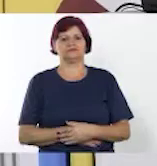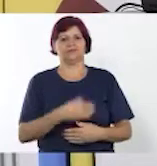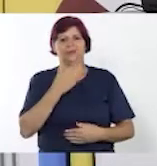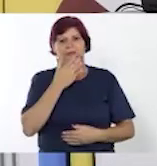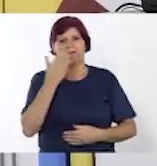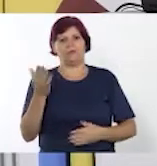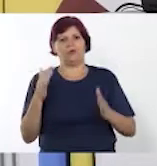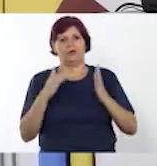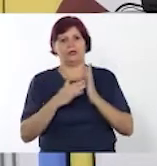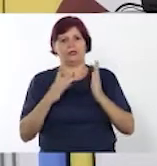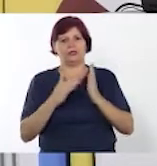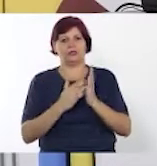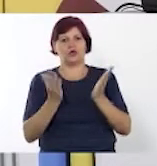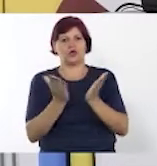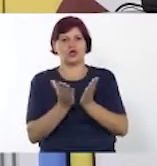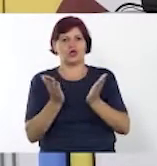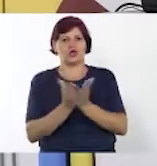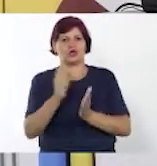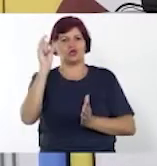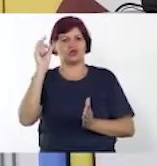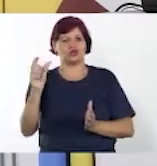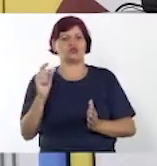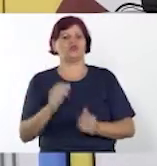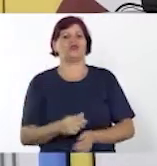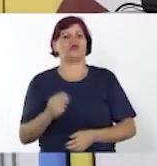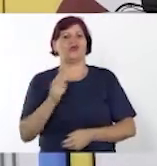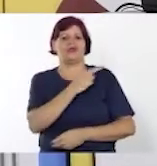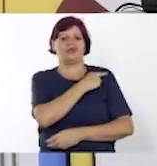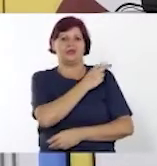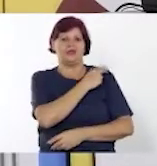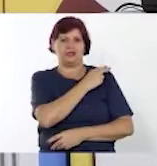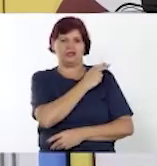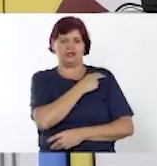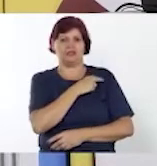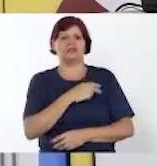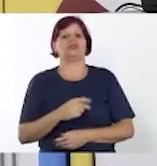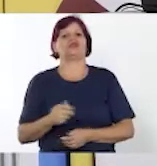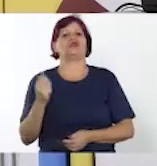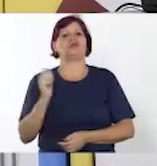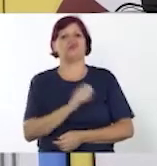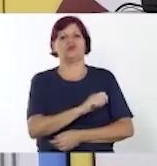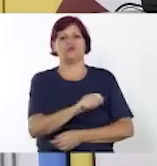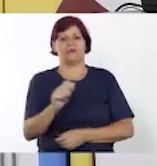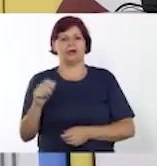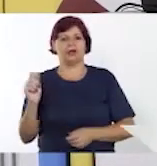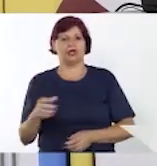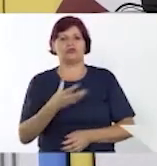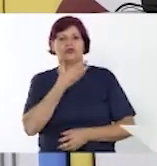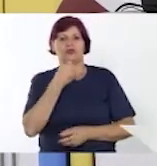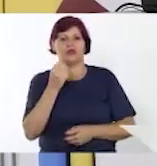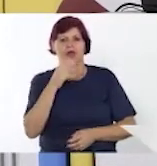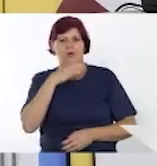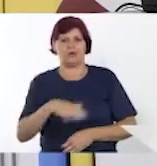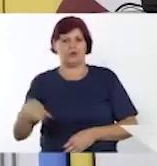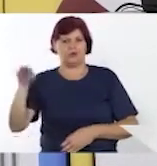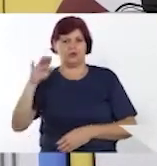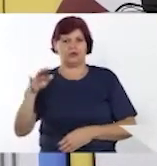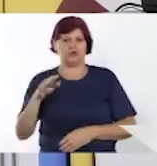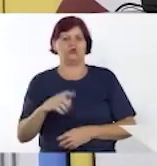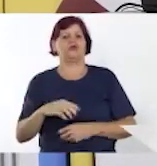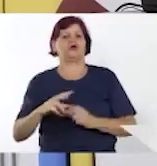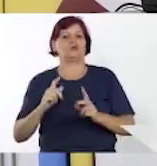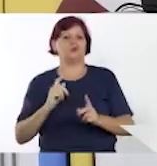Muy buenas tardes, estudiantes, directivos y docentes de la educación de jóvenes y adultos. En otra ocasión estamos